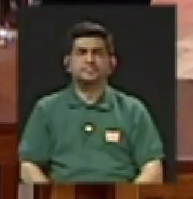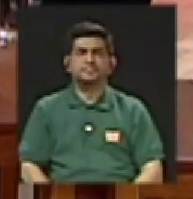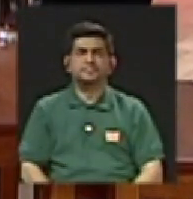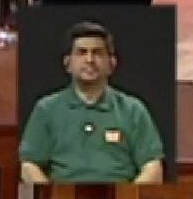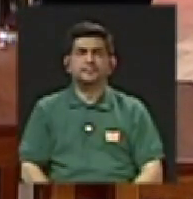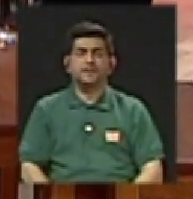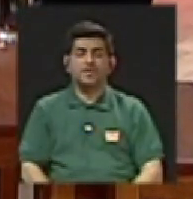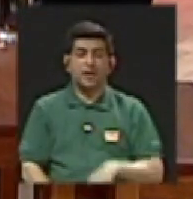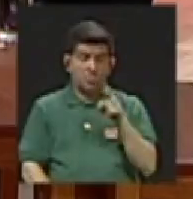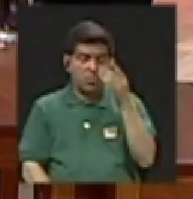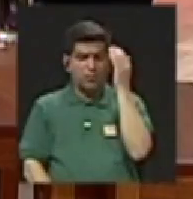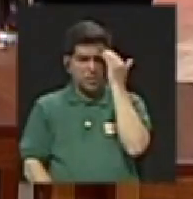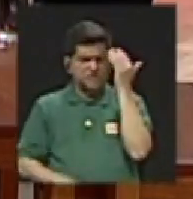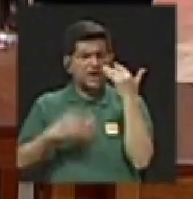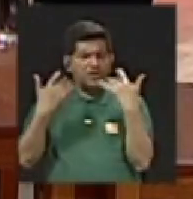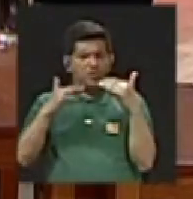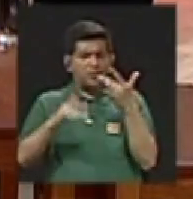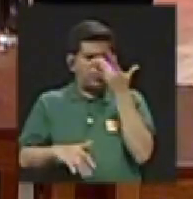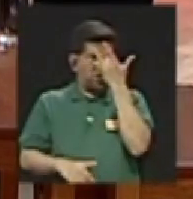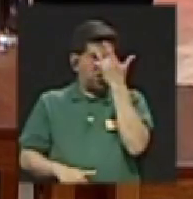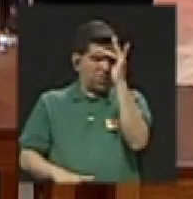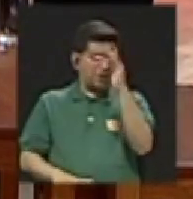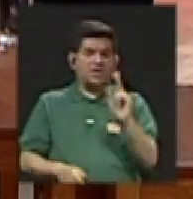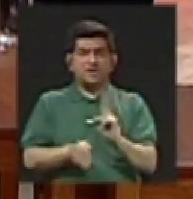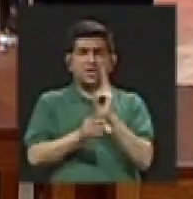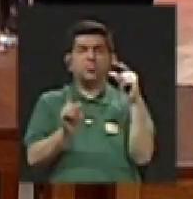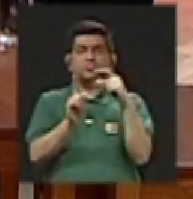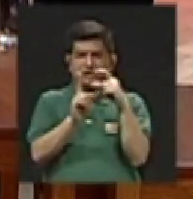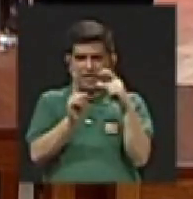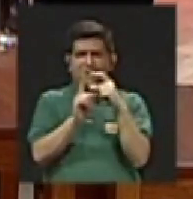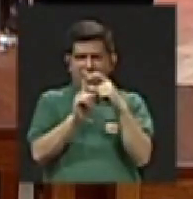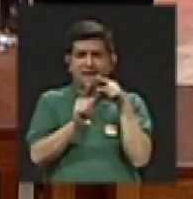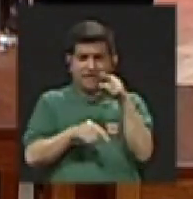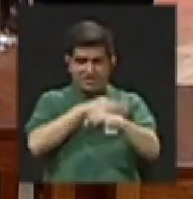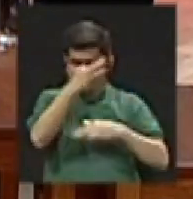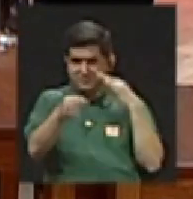Como don Roger sabe mucho y es muy inteligente, usa ese término y